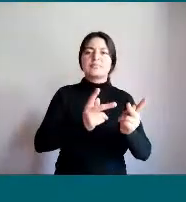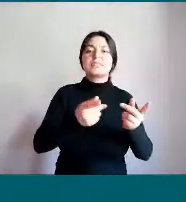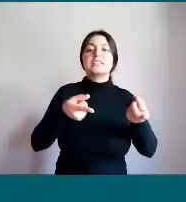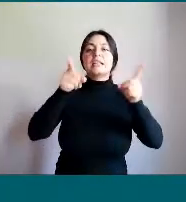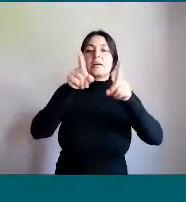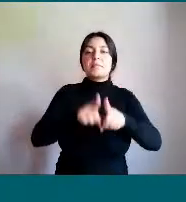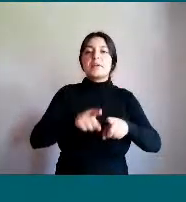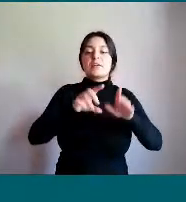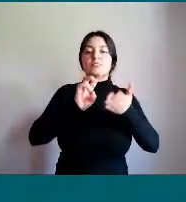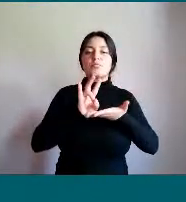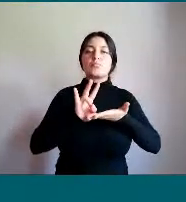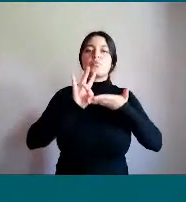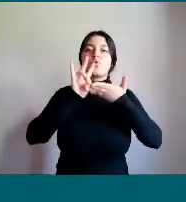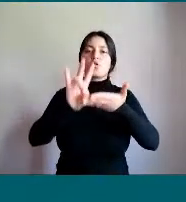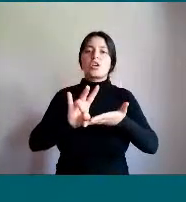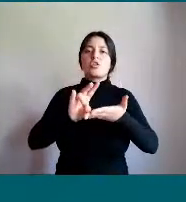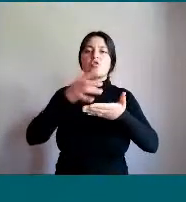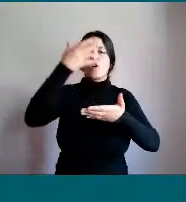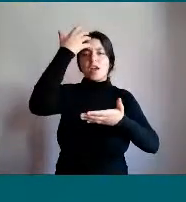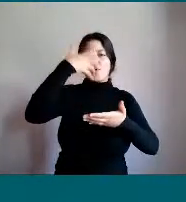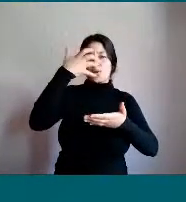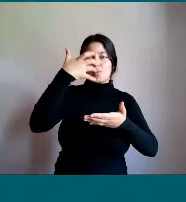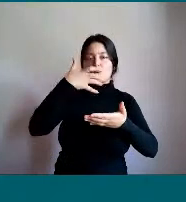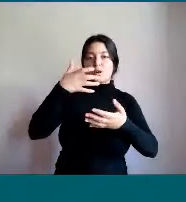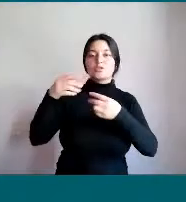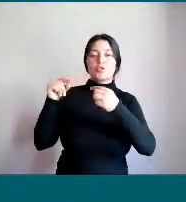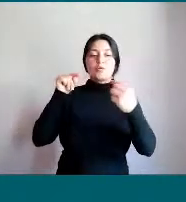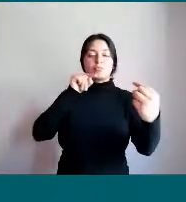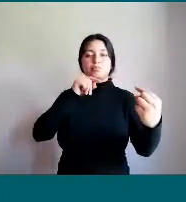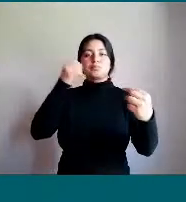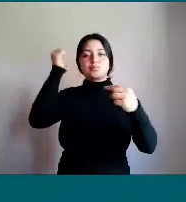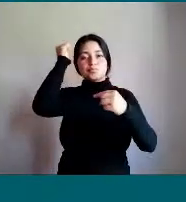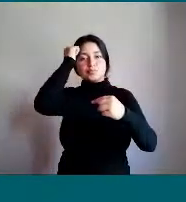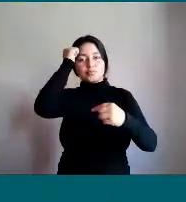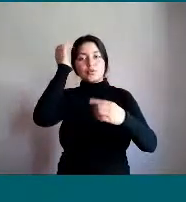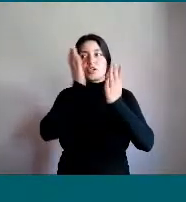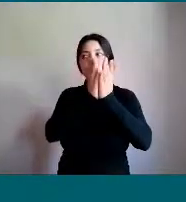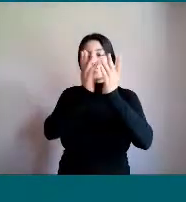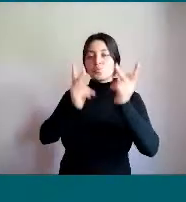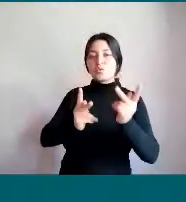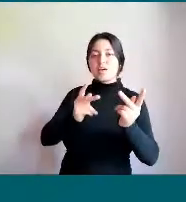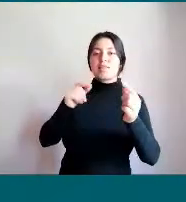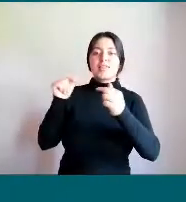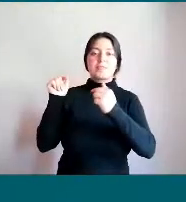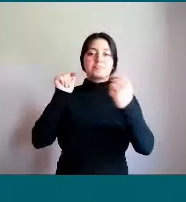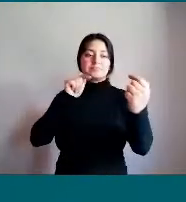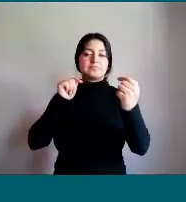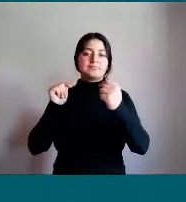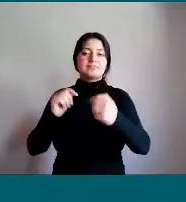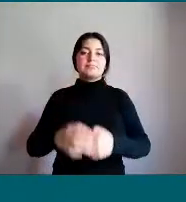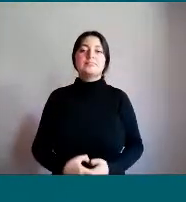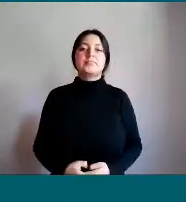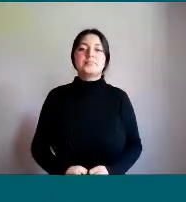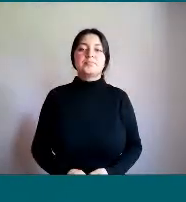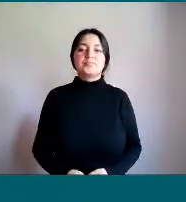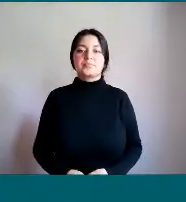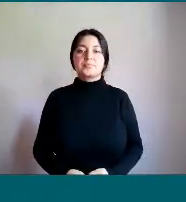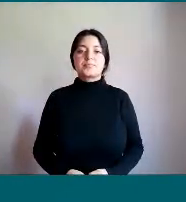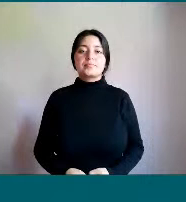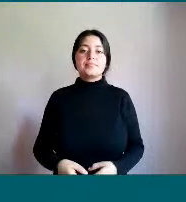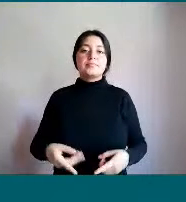como un modelo de coevaluación, no solo de heteroevaluación. Dice Uriel, en instituciones educativas exigen en la